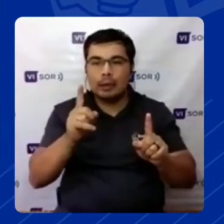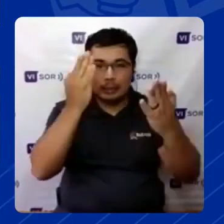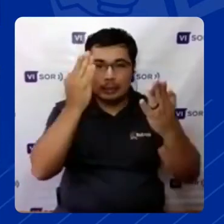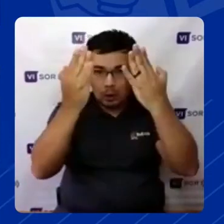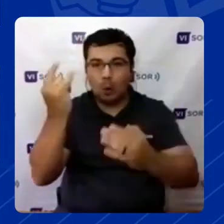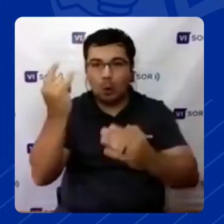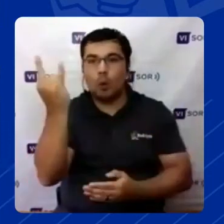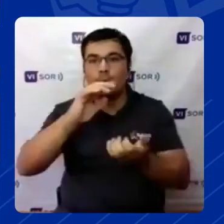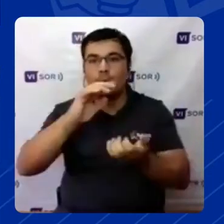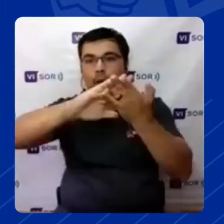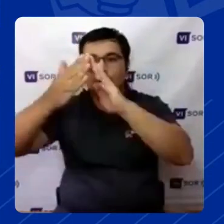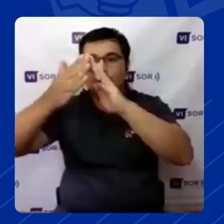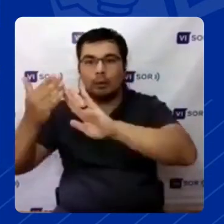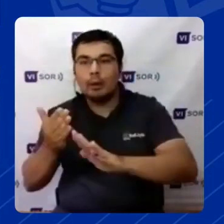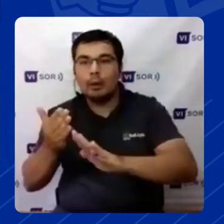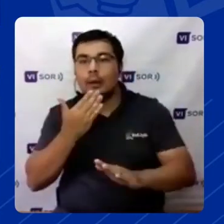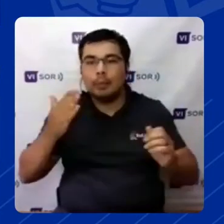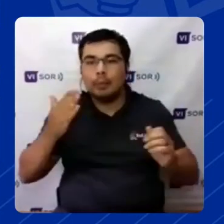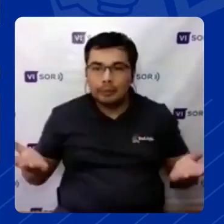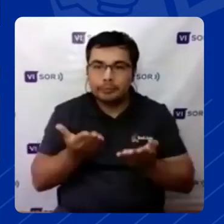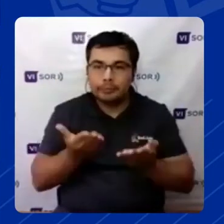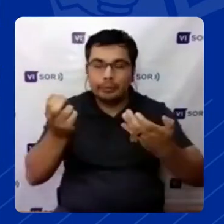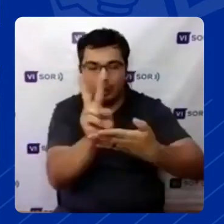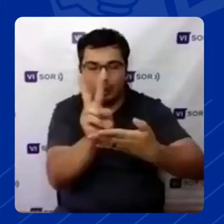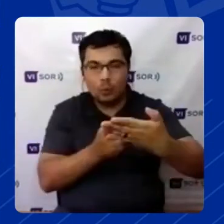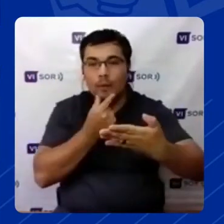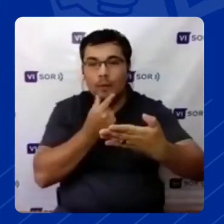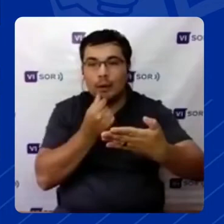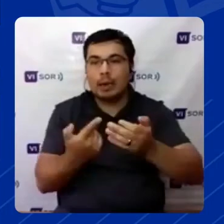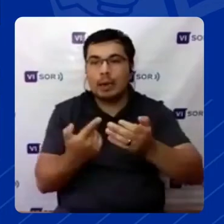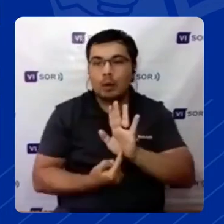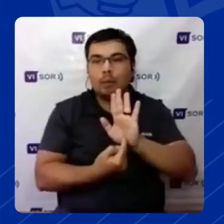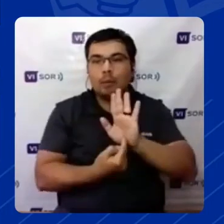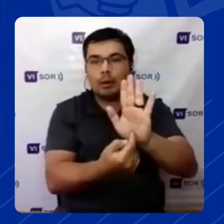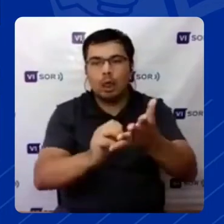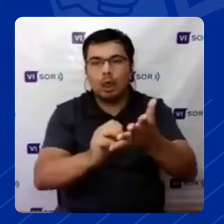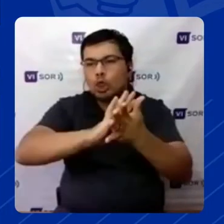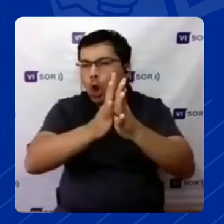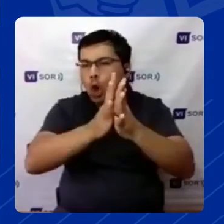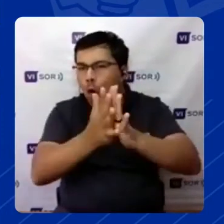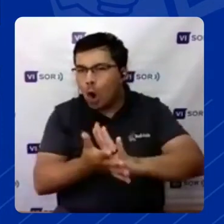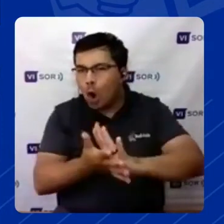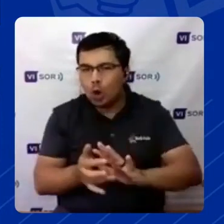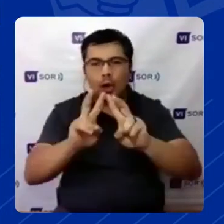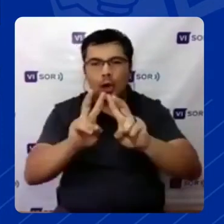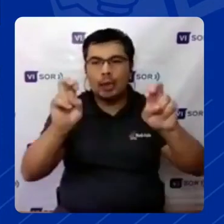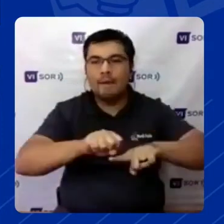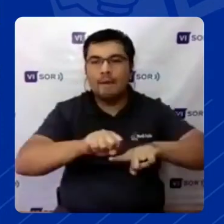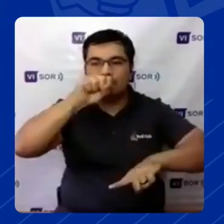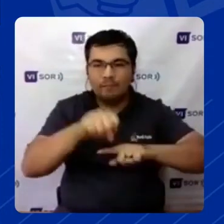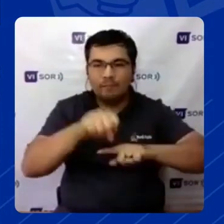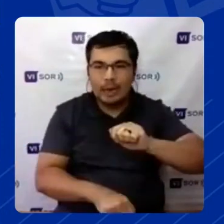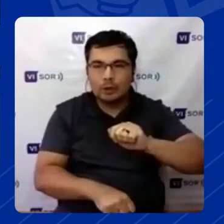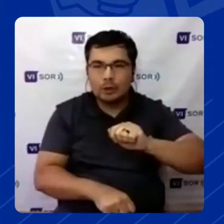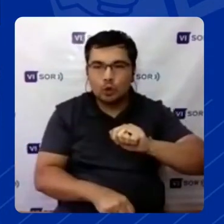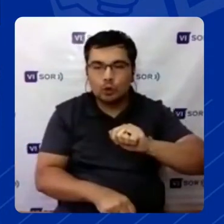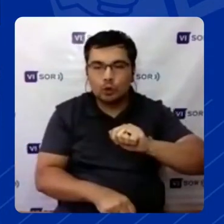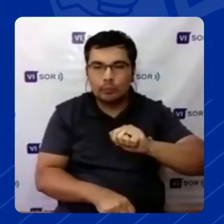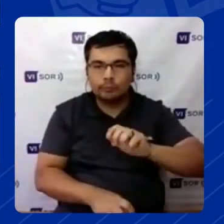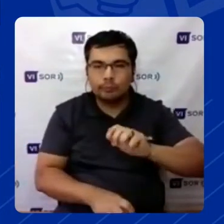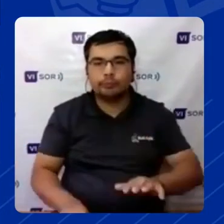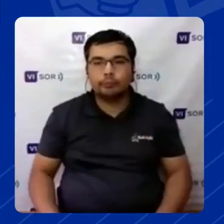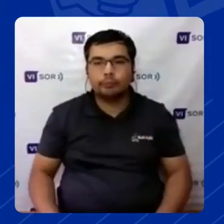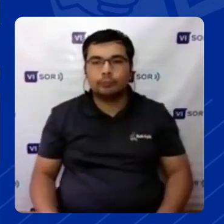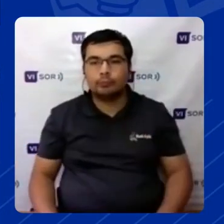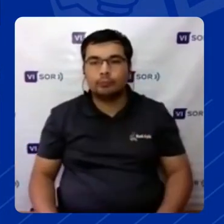nos dará a presentar específicamente toda la parte que tiene que ver con la validación. Así es que Jimena y